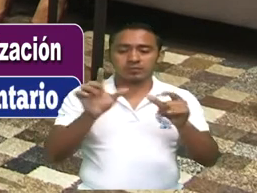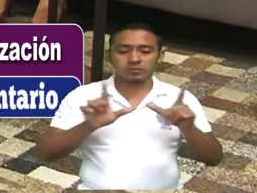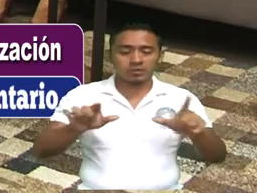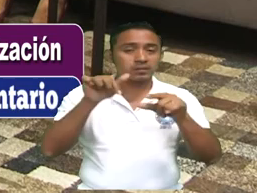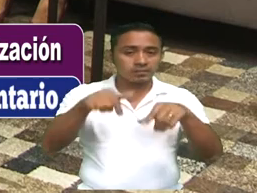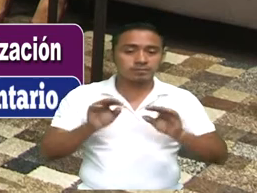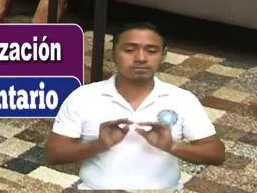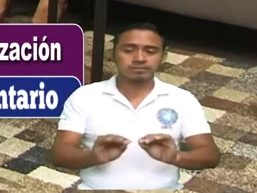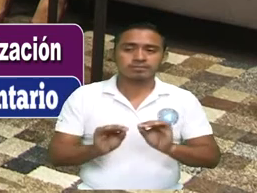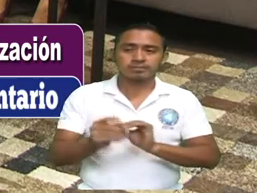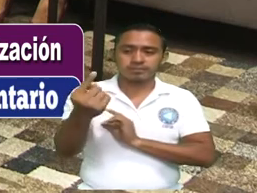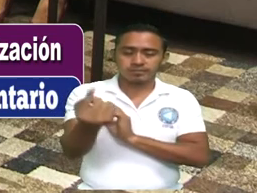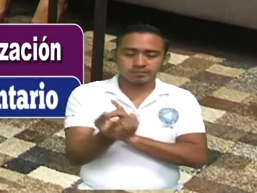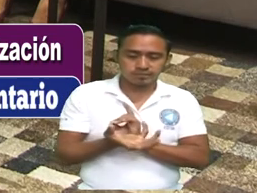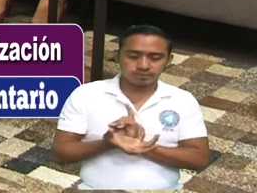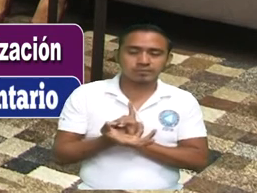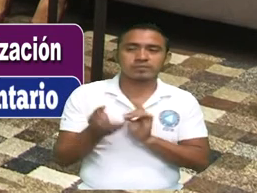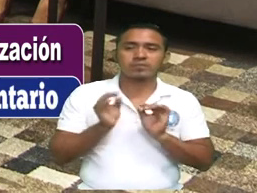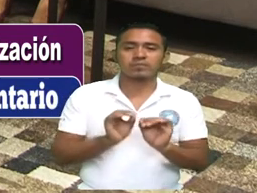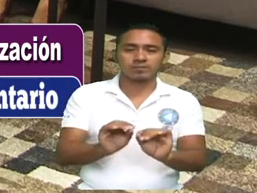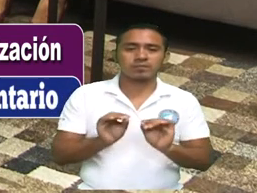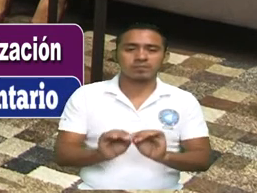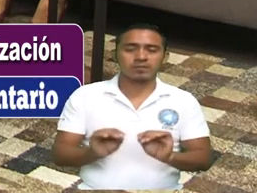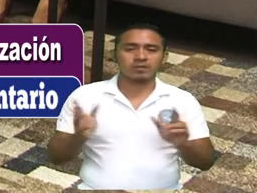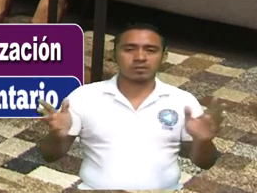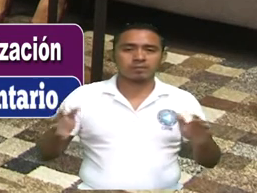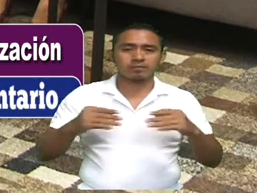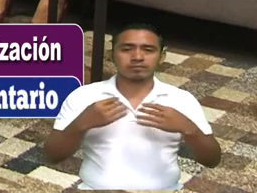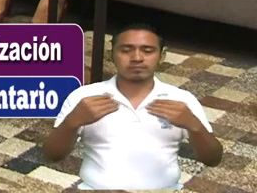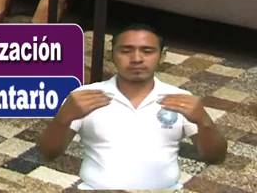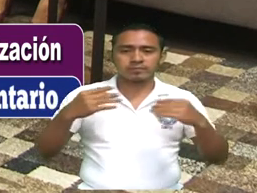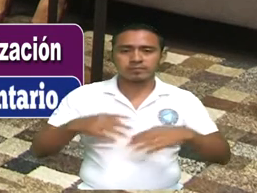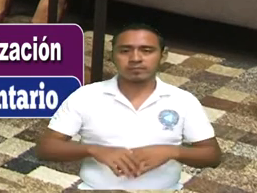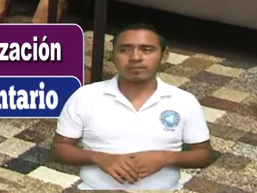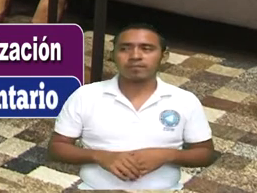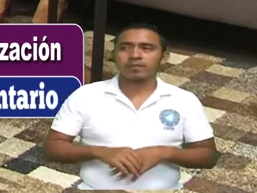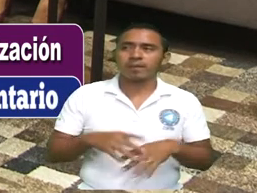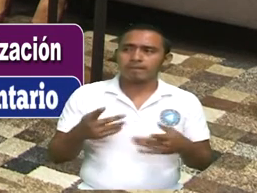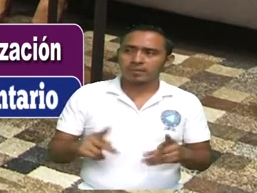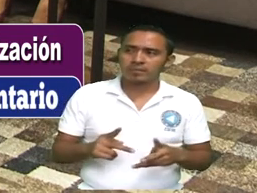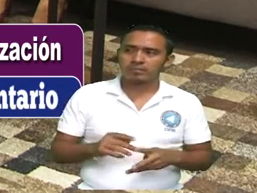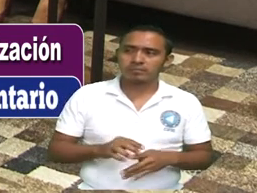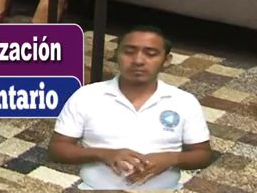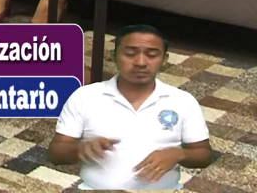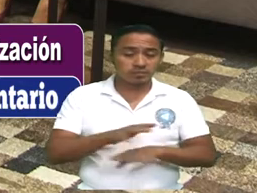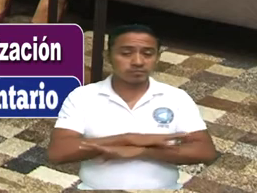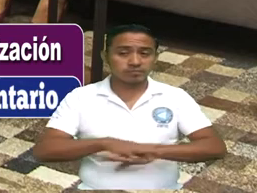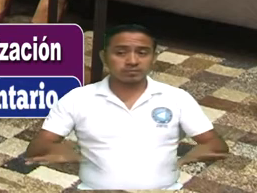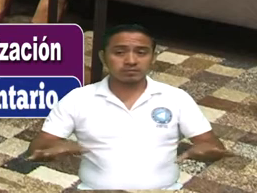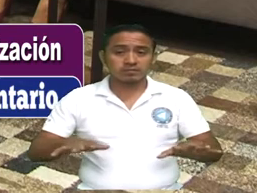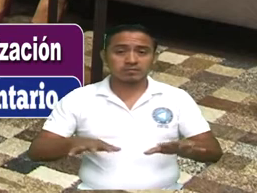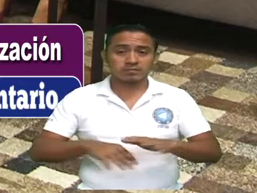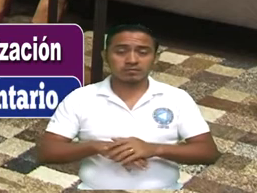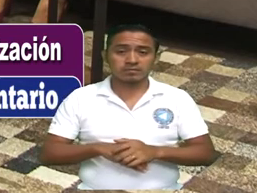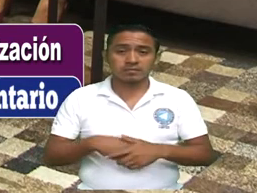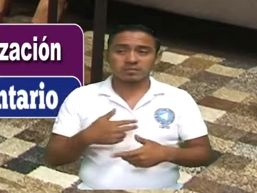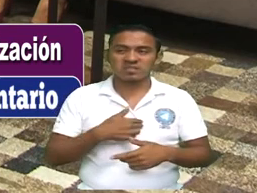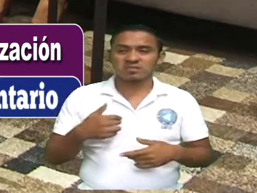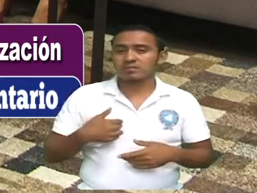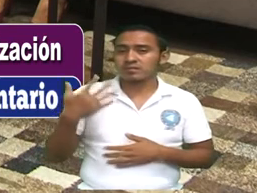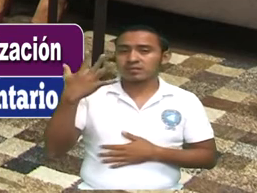lugar y ahí se va dando, pues, la educación. Pero después decimos nosotros, y cuando alcancemos el